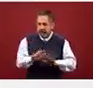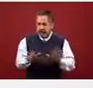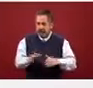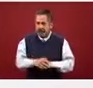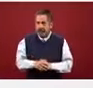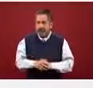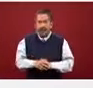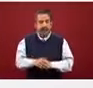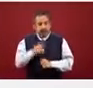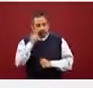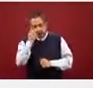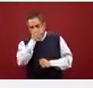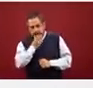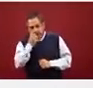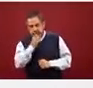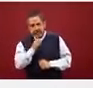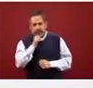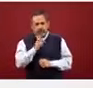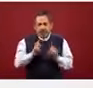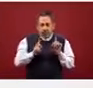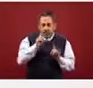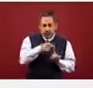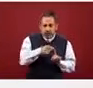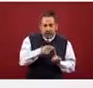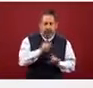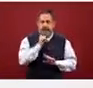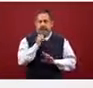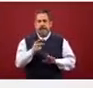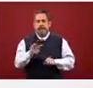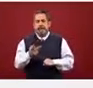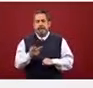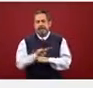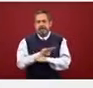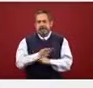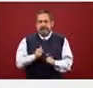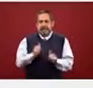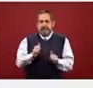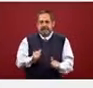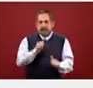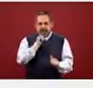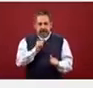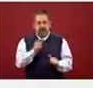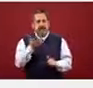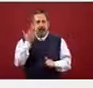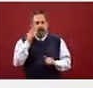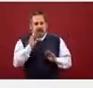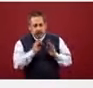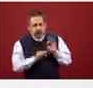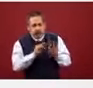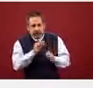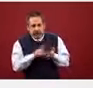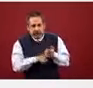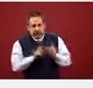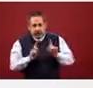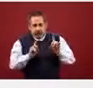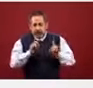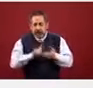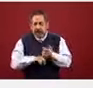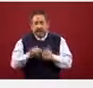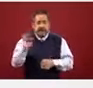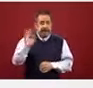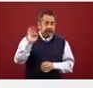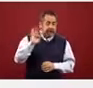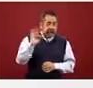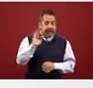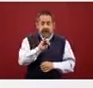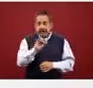1.865 casos han sido estudiados como sospechosos, han sido en su momento tratados o manejados como sospechosos, esto quiere